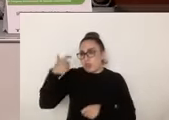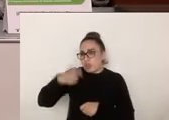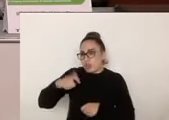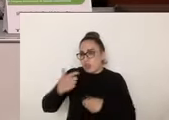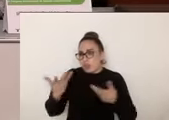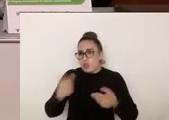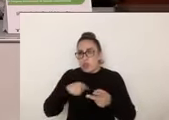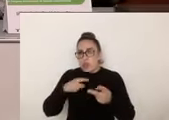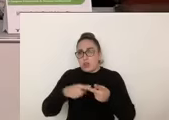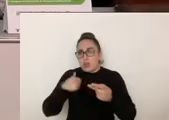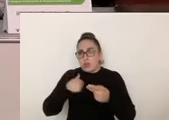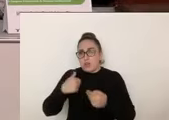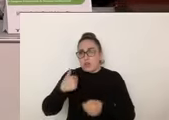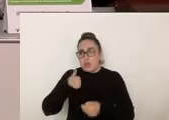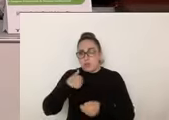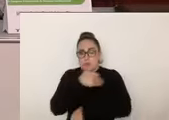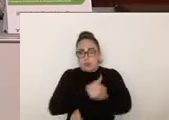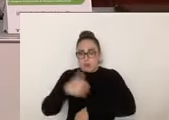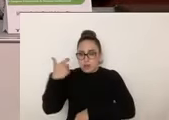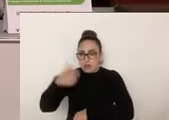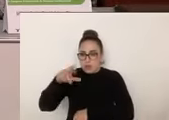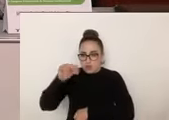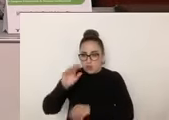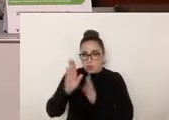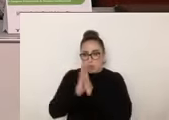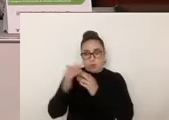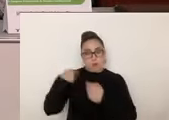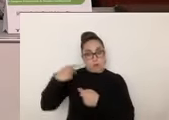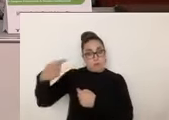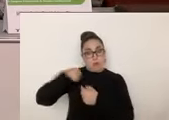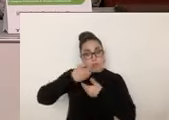mi nacimiento. Mi familia no es rica, que nadie me secuestre, no tenga esa idea,